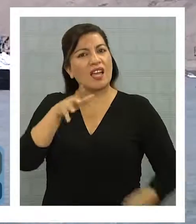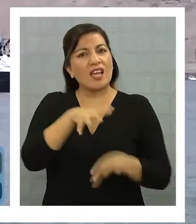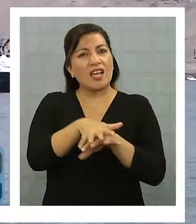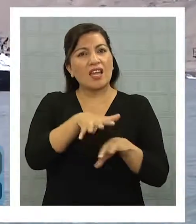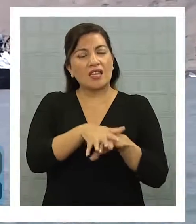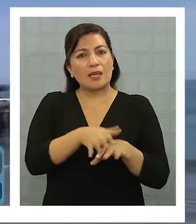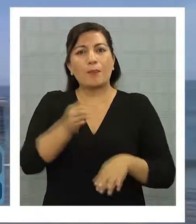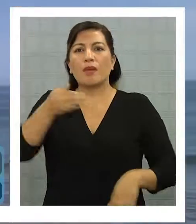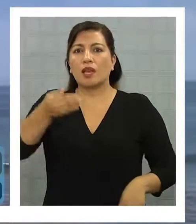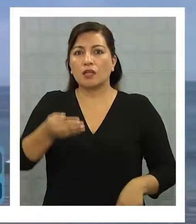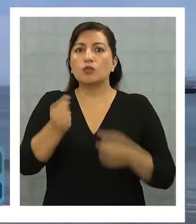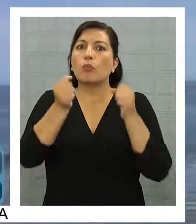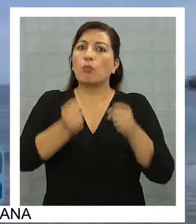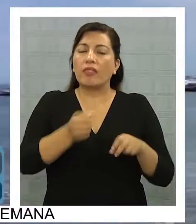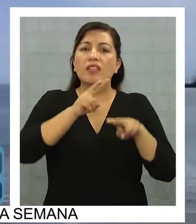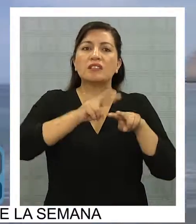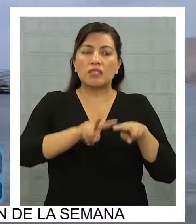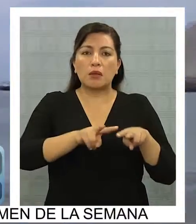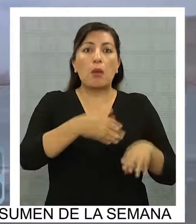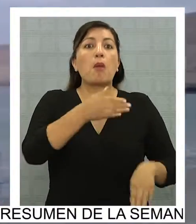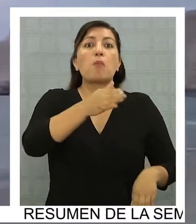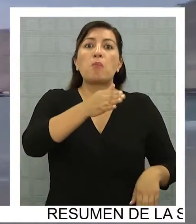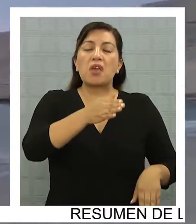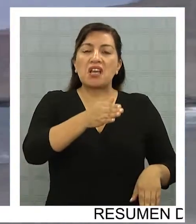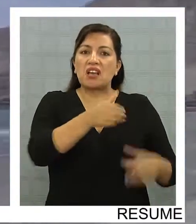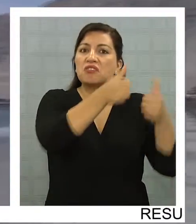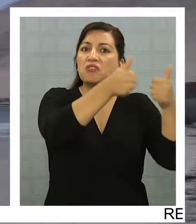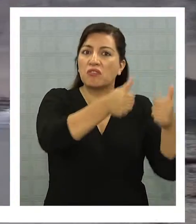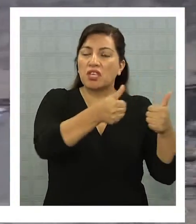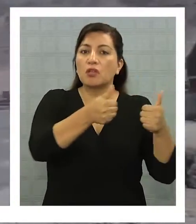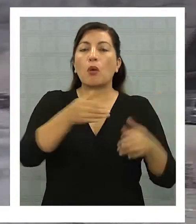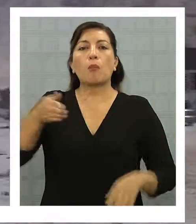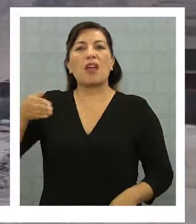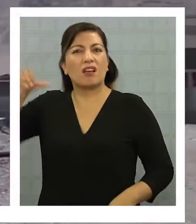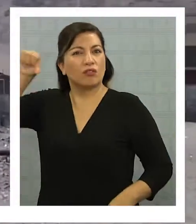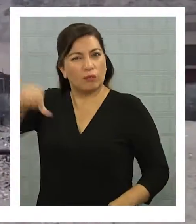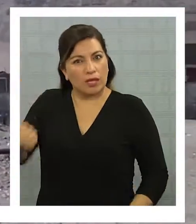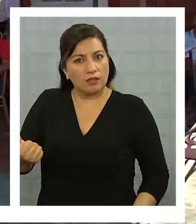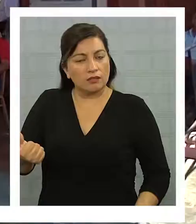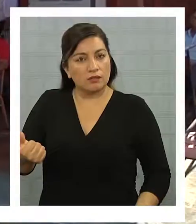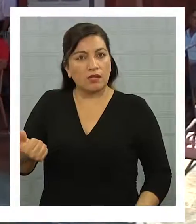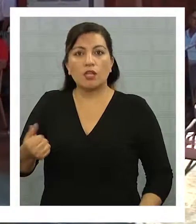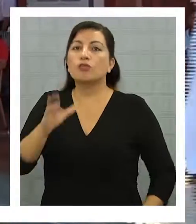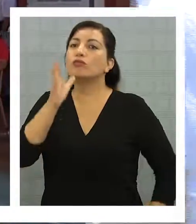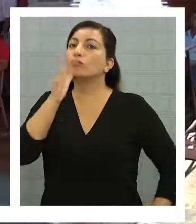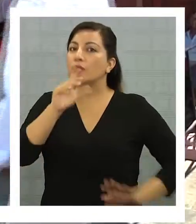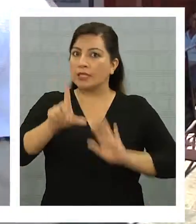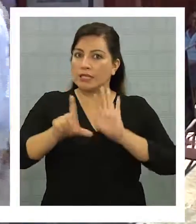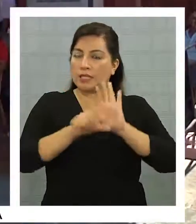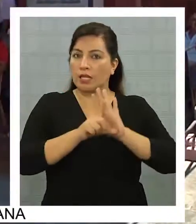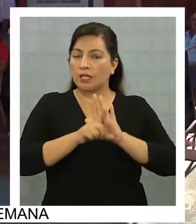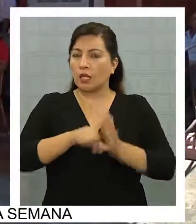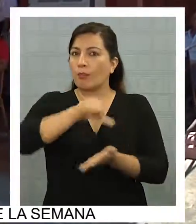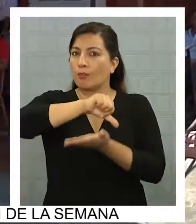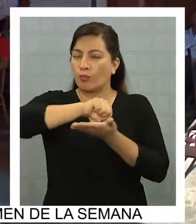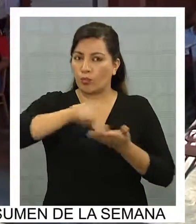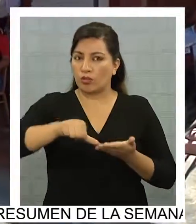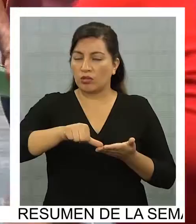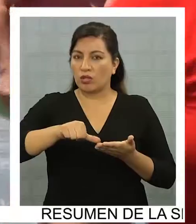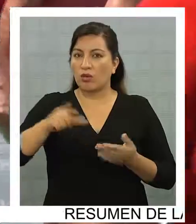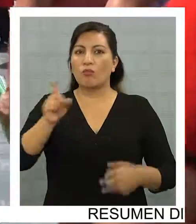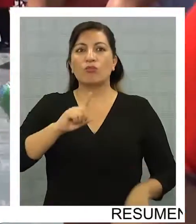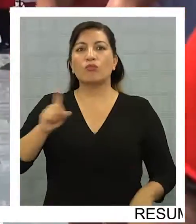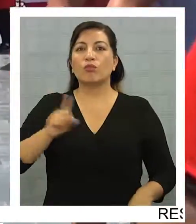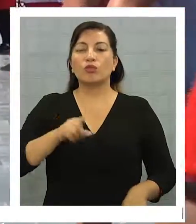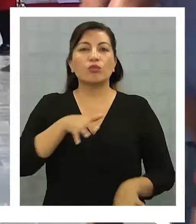la harina de pescado se puede fabricar con pescado fresco o putrefacto? ¿Y que no existe legislación que lo sancione por no